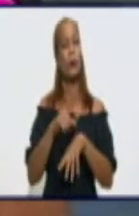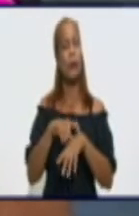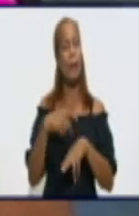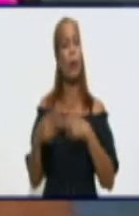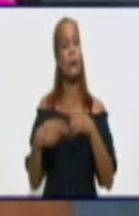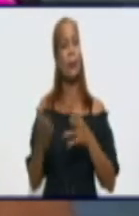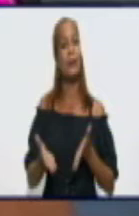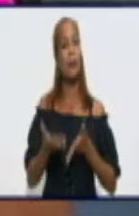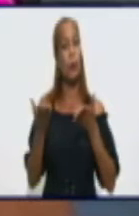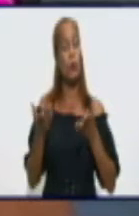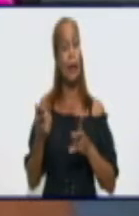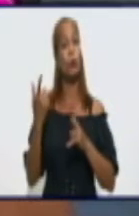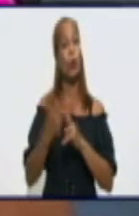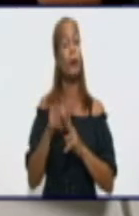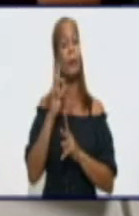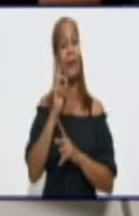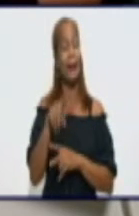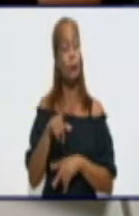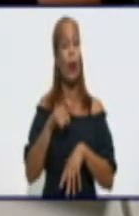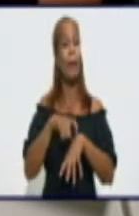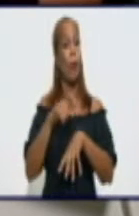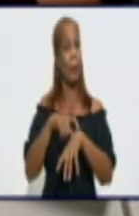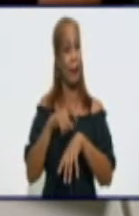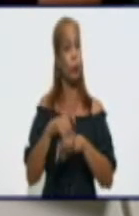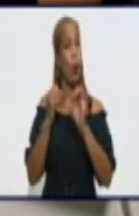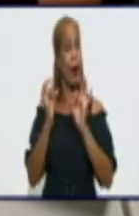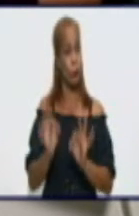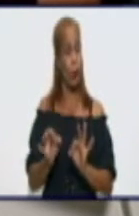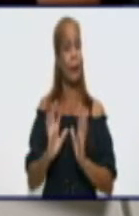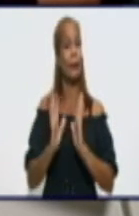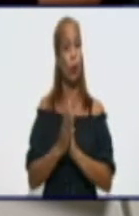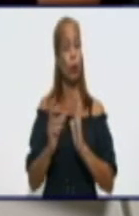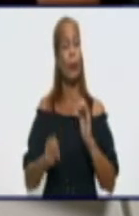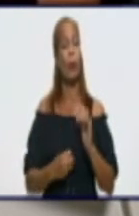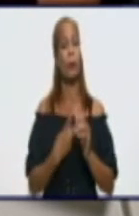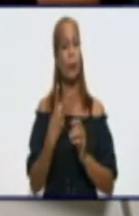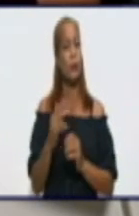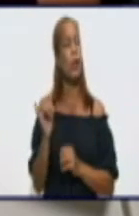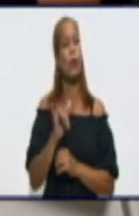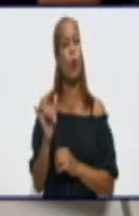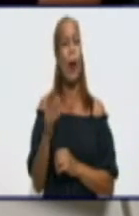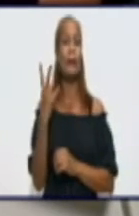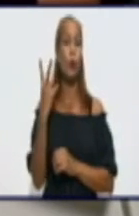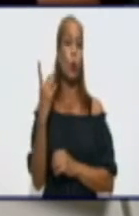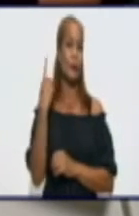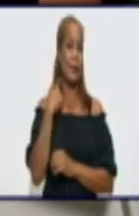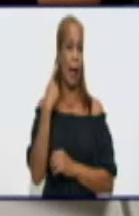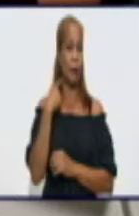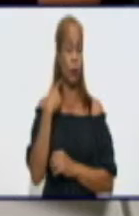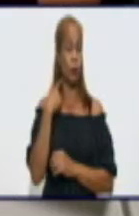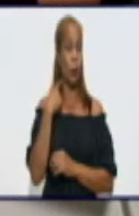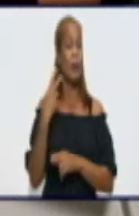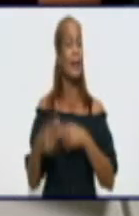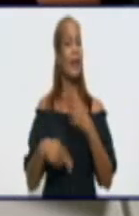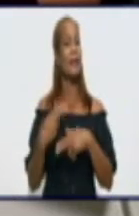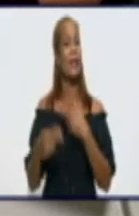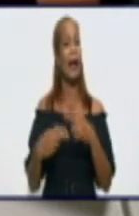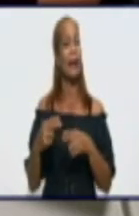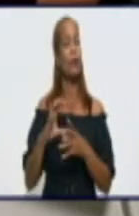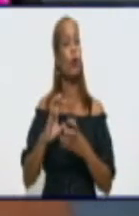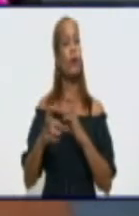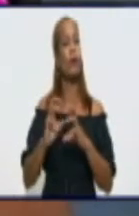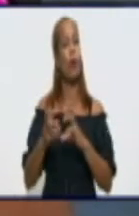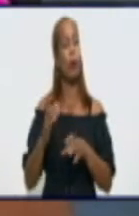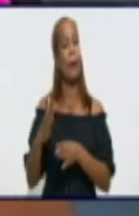momentos actuales que vamos viviendo, igual que en estos 2 años que han transcurrido, diferente la celebración